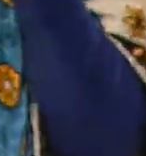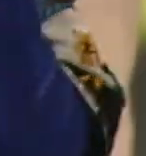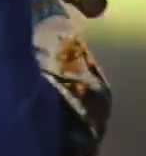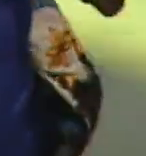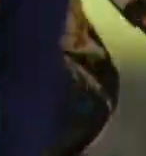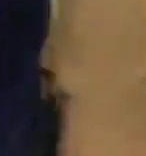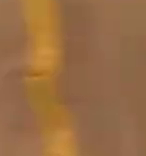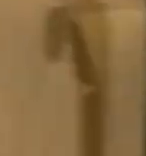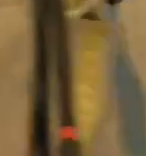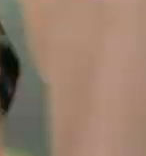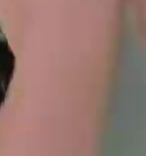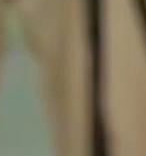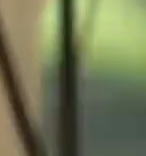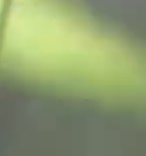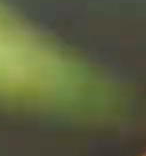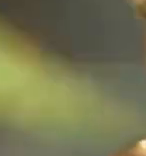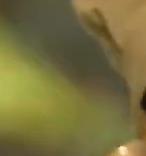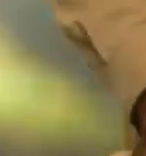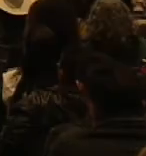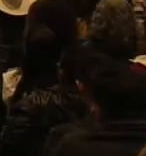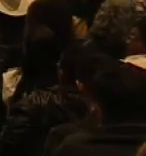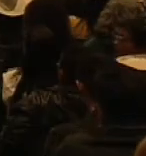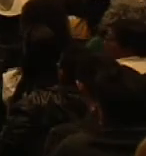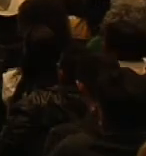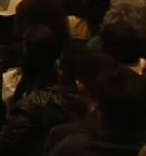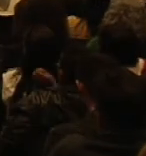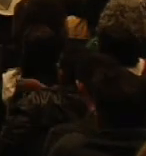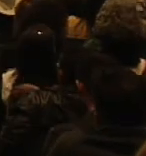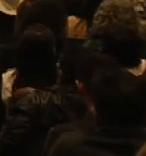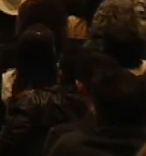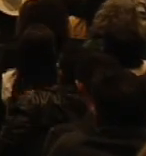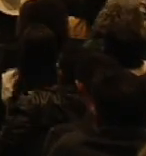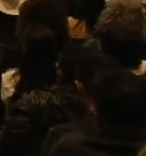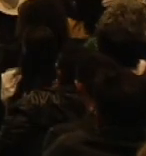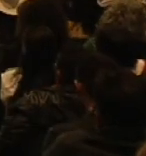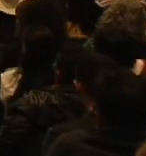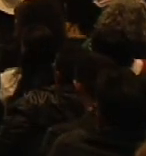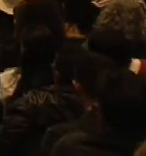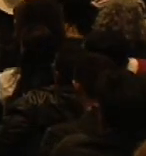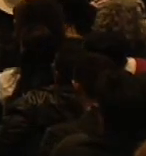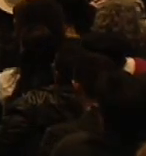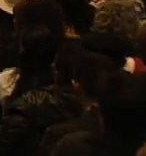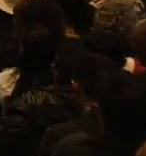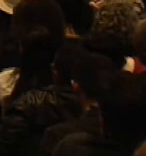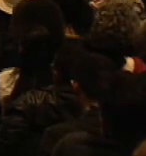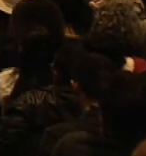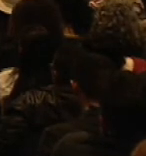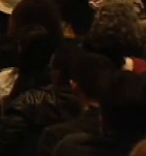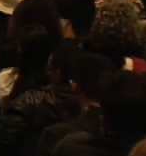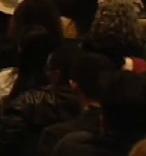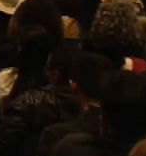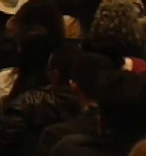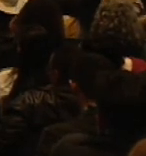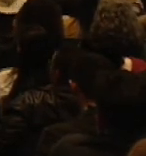Margarita se escondió en una montaña espesa. La mamá se la encontró con la mano en la cabeza. La mamá se